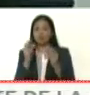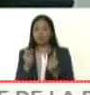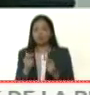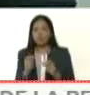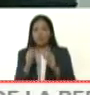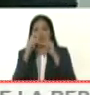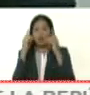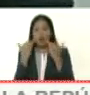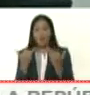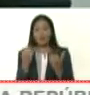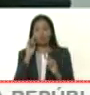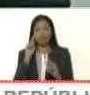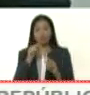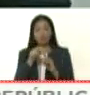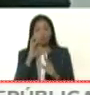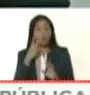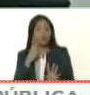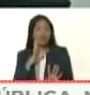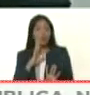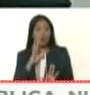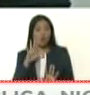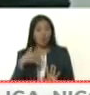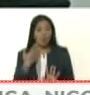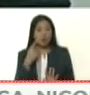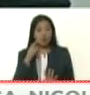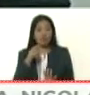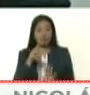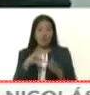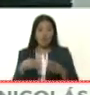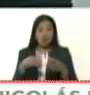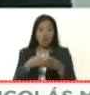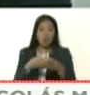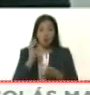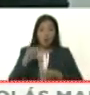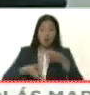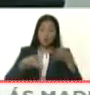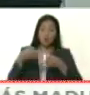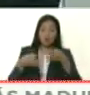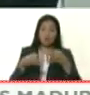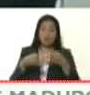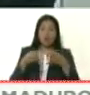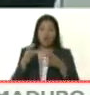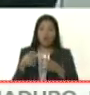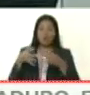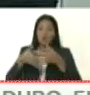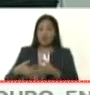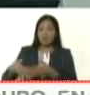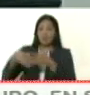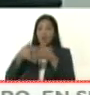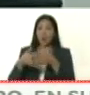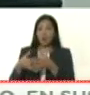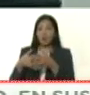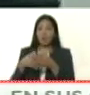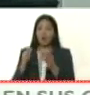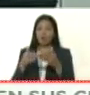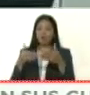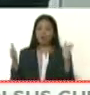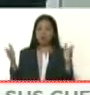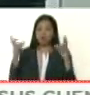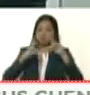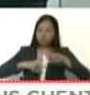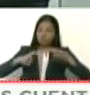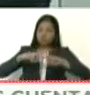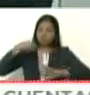que señalan que es probable, muy probable, que el Departamento de Justicia de Estados Unidos abra una averiguación ad